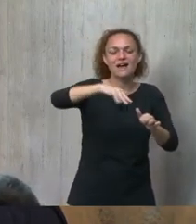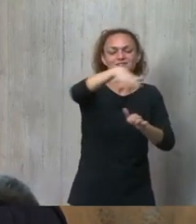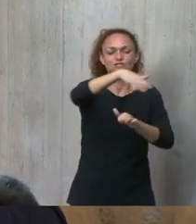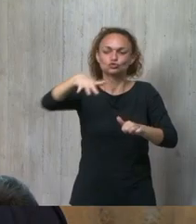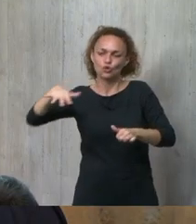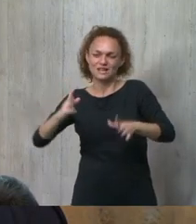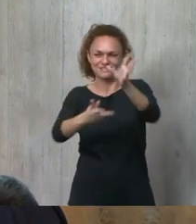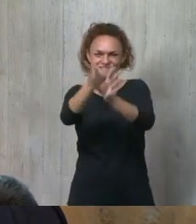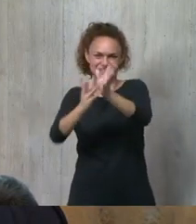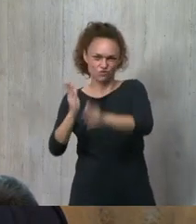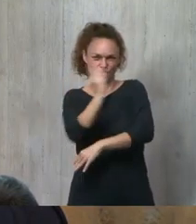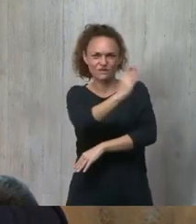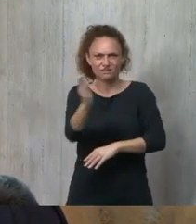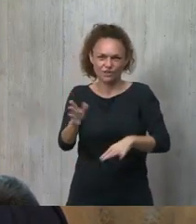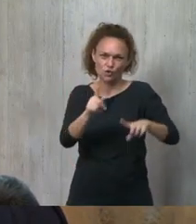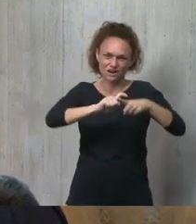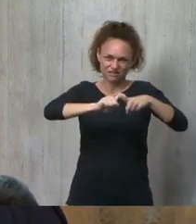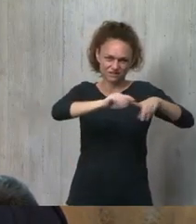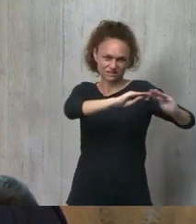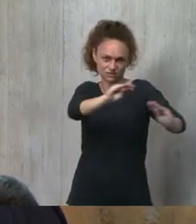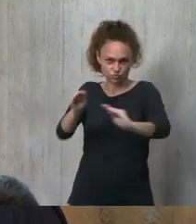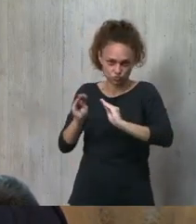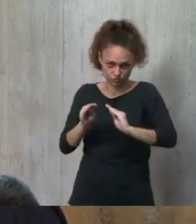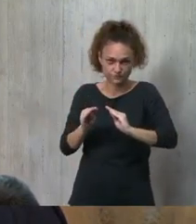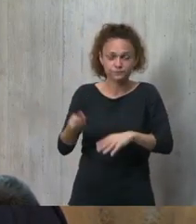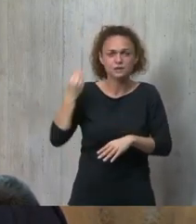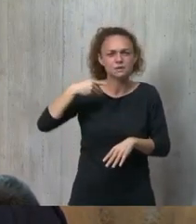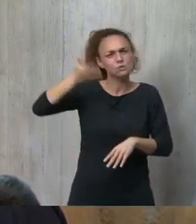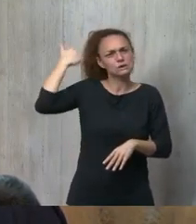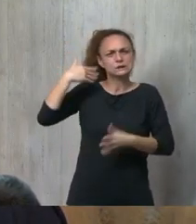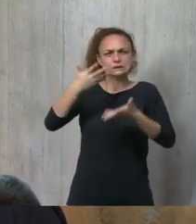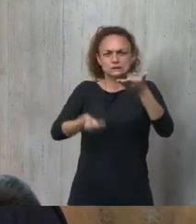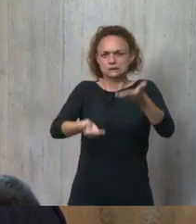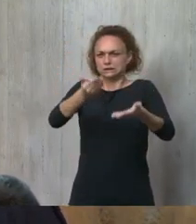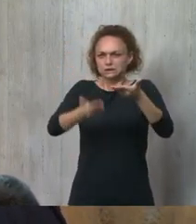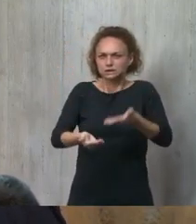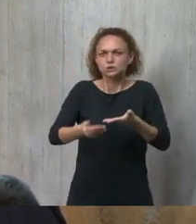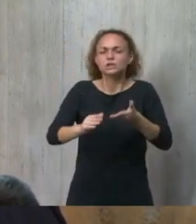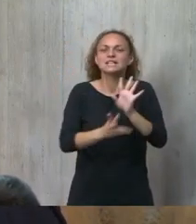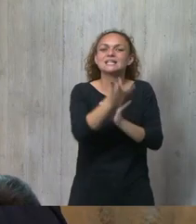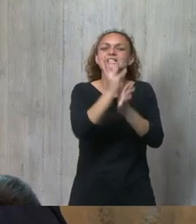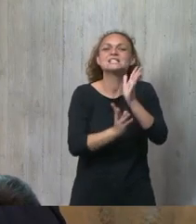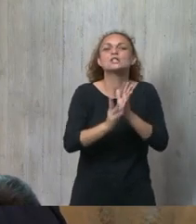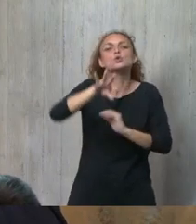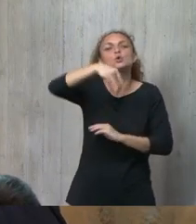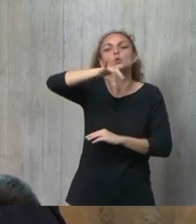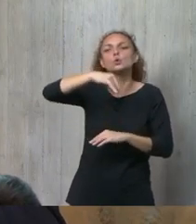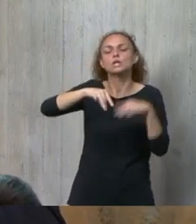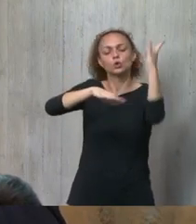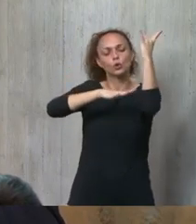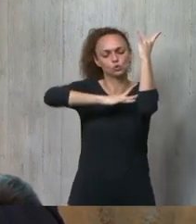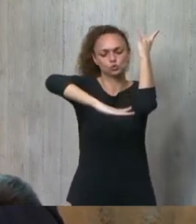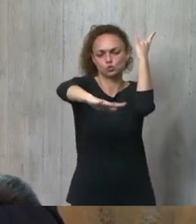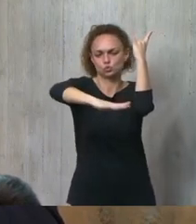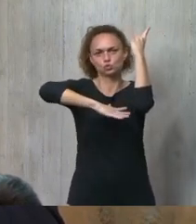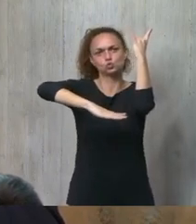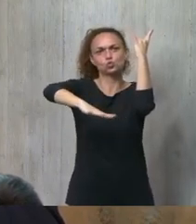se decía, las primeras valoraciones hablábamos de que el incendio solamente afectaba lo que era fuego de superficie,